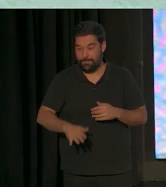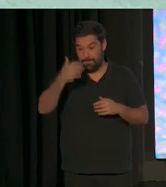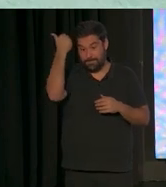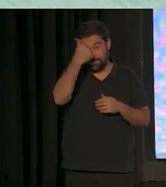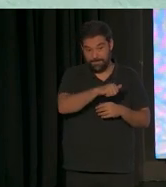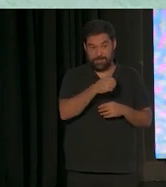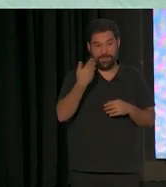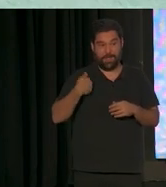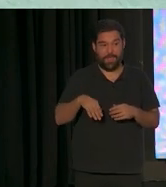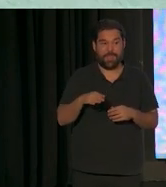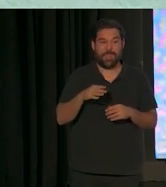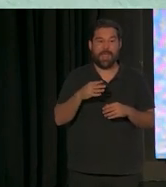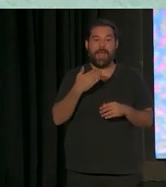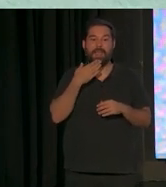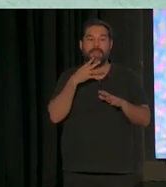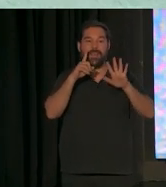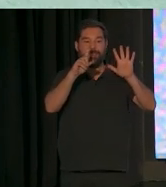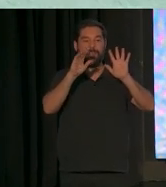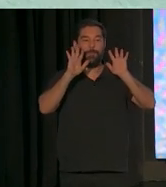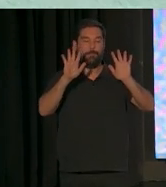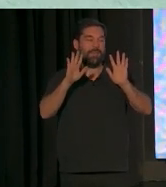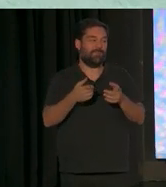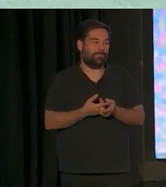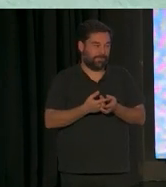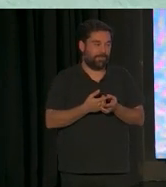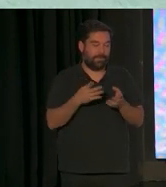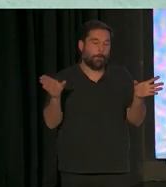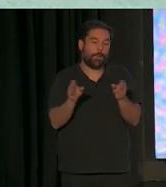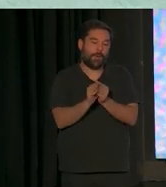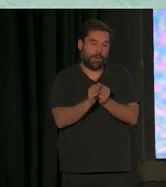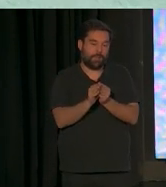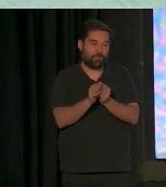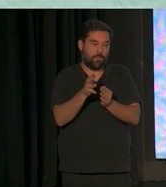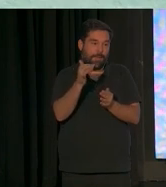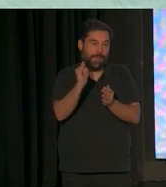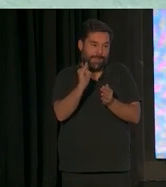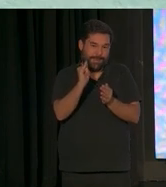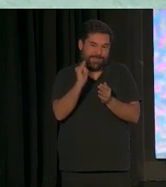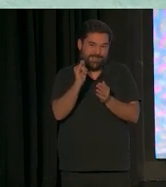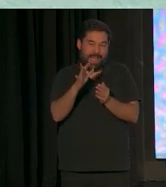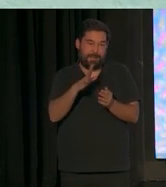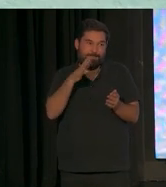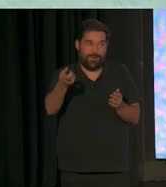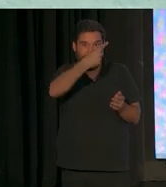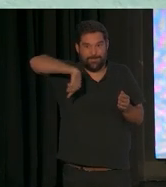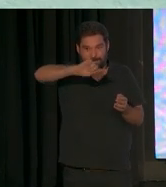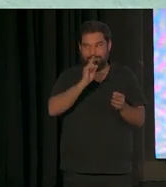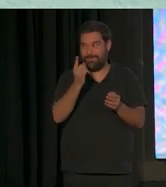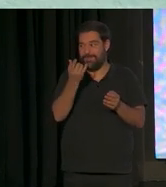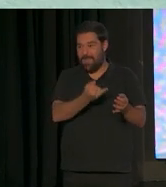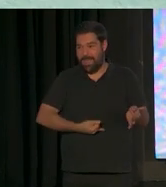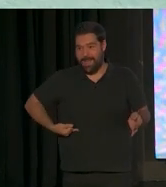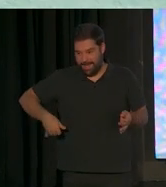ver todas las fotos desde que nació, pero tengo una versión reducida en beneficio de vuestros estómagos y vuestro páncreas.